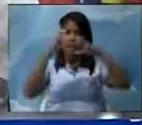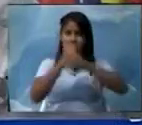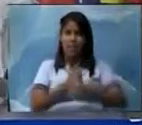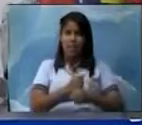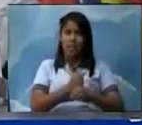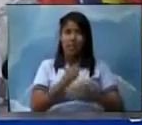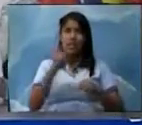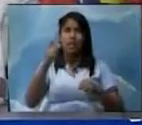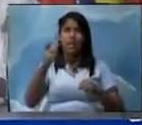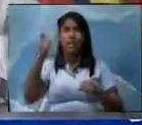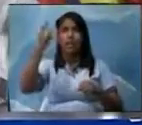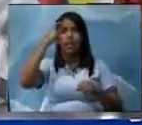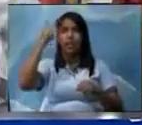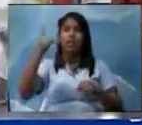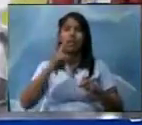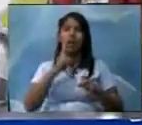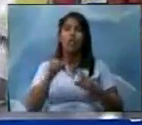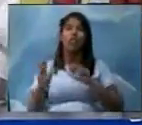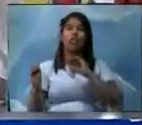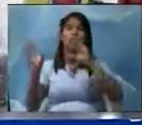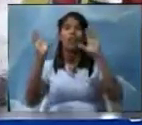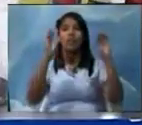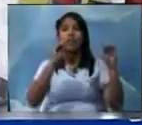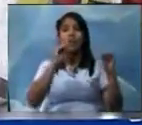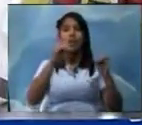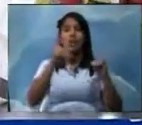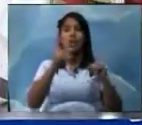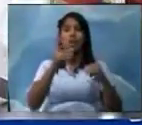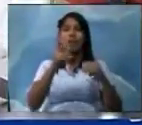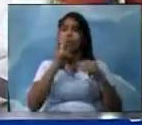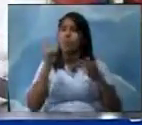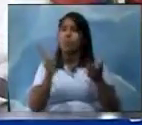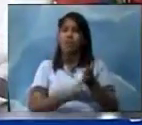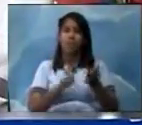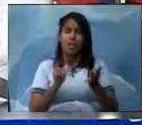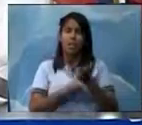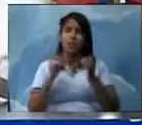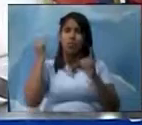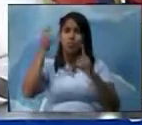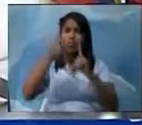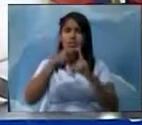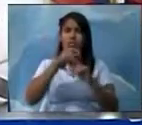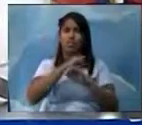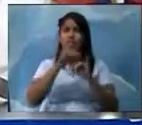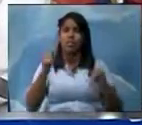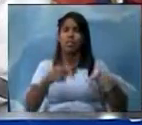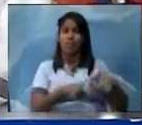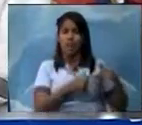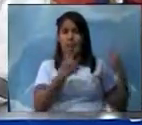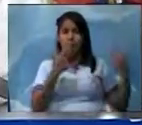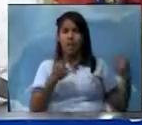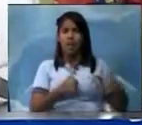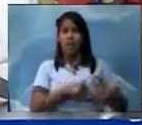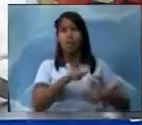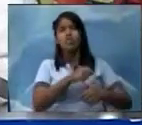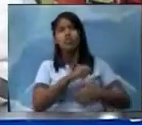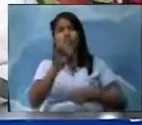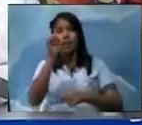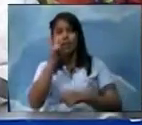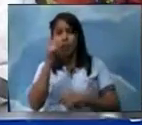tiniebla el día lo declarará el verdadero propósito que había en el corazón de